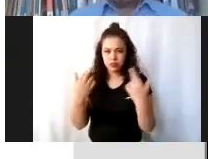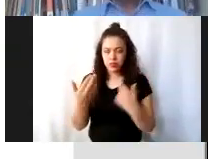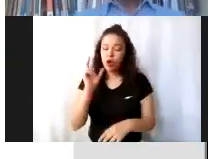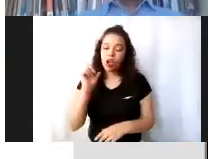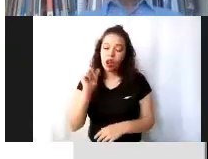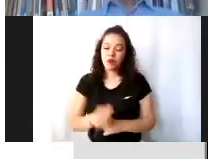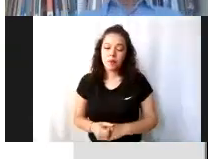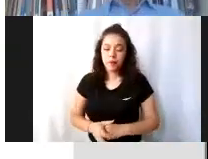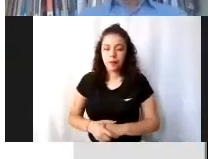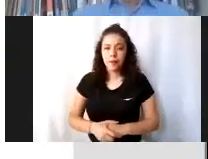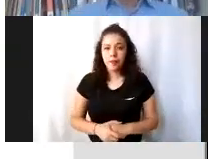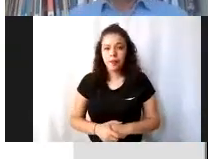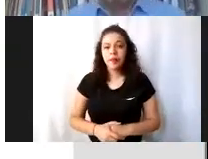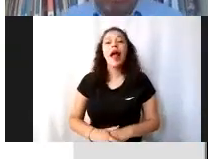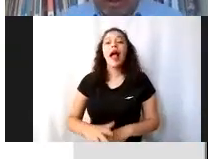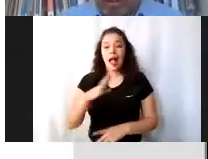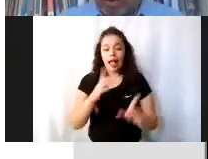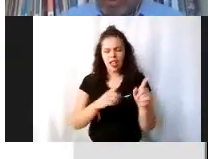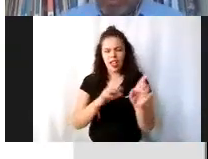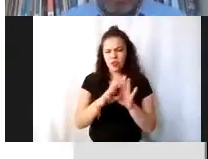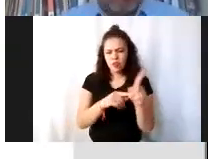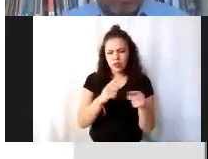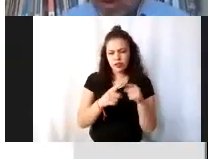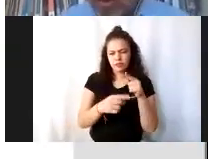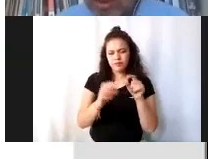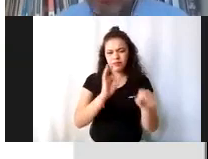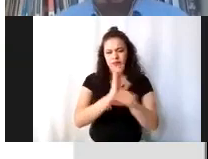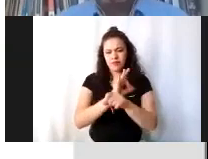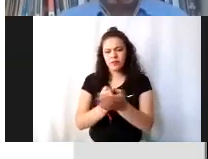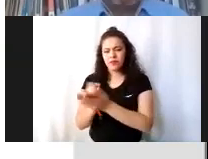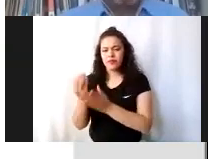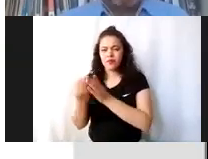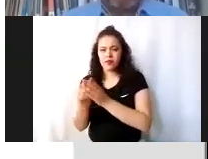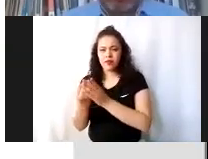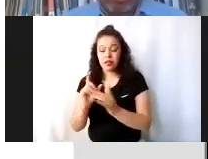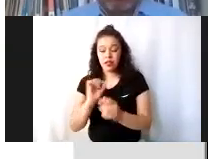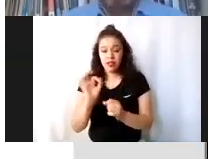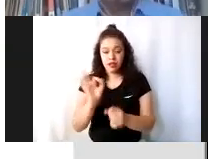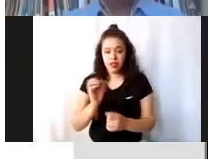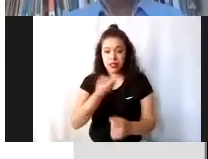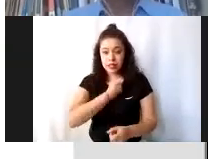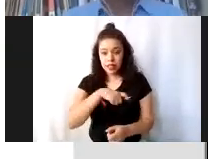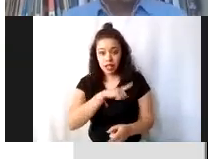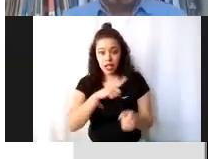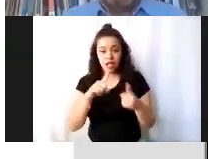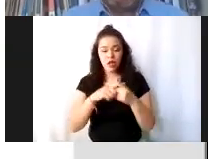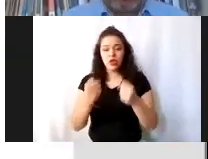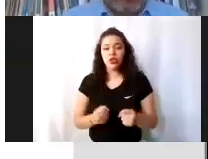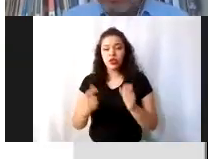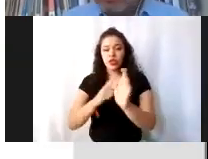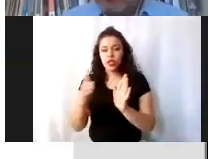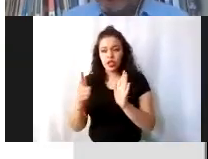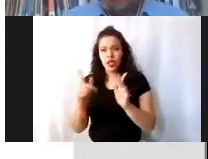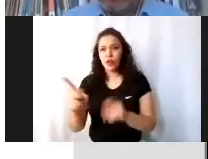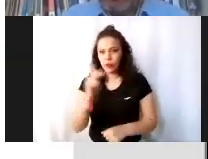Sí, hay excepciones a la protección de datos personales por motivos de salud, por motivos de seguridad pública, son algunas de